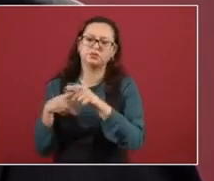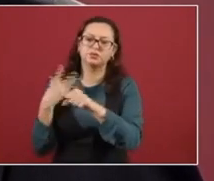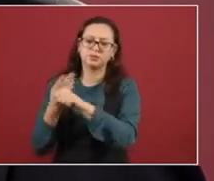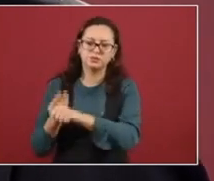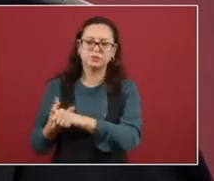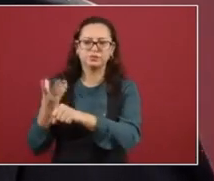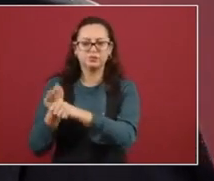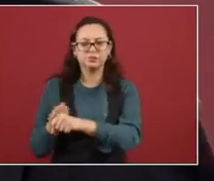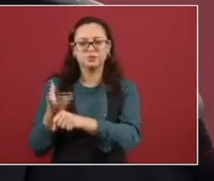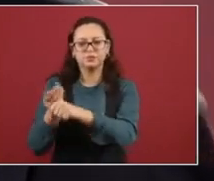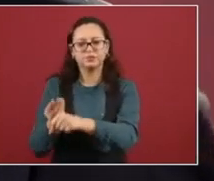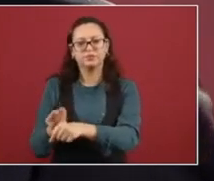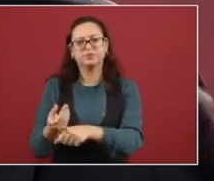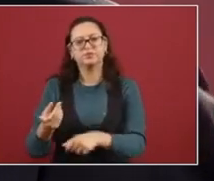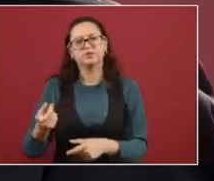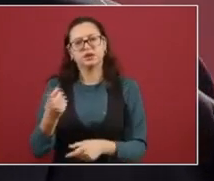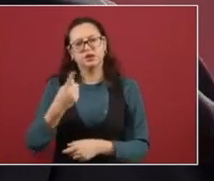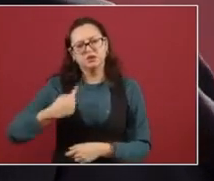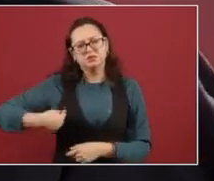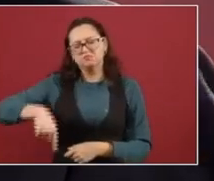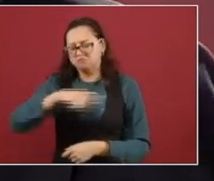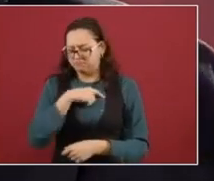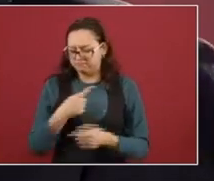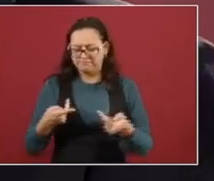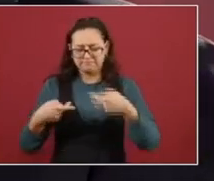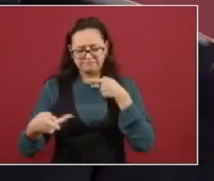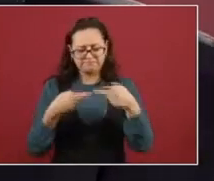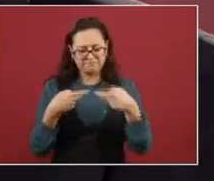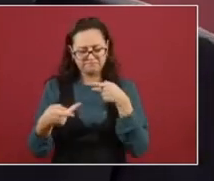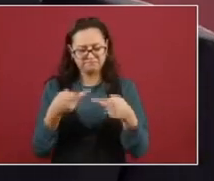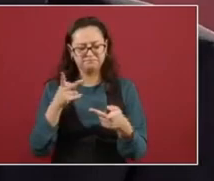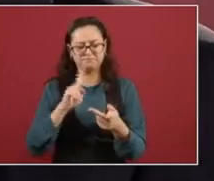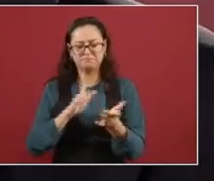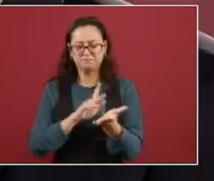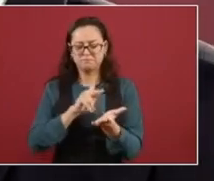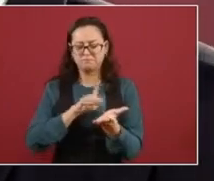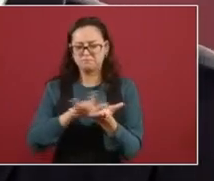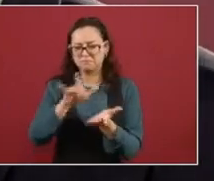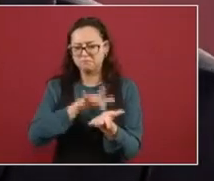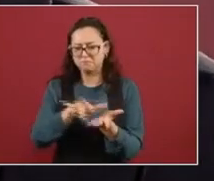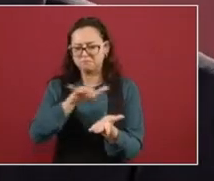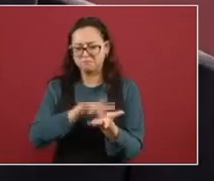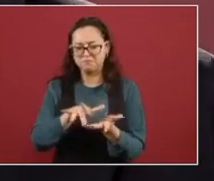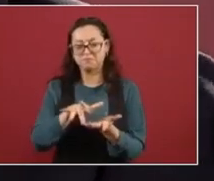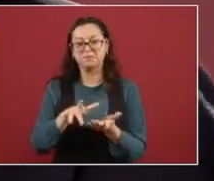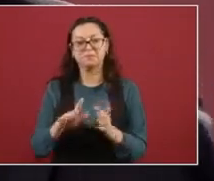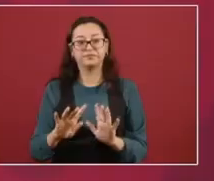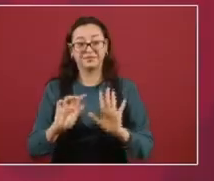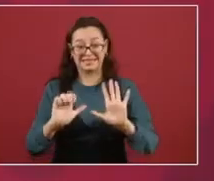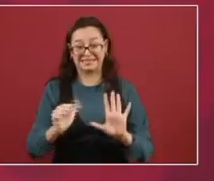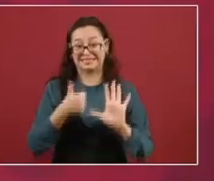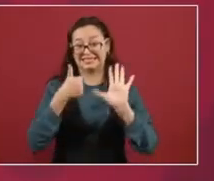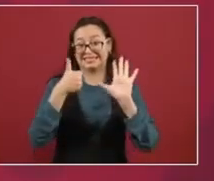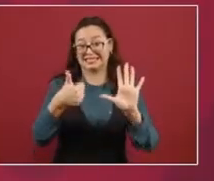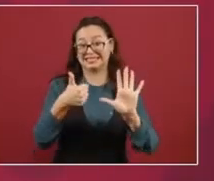y vamos a apoyar mucho este plan, porque con esas 6